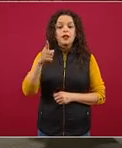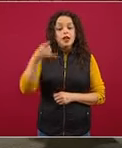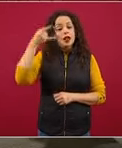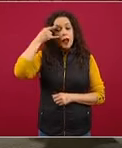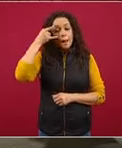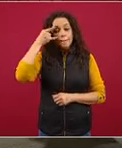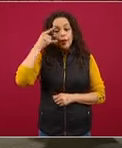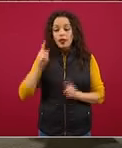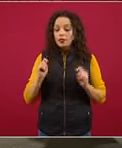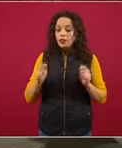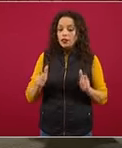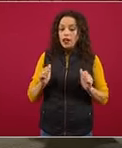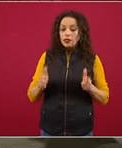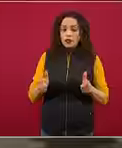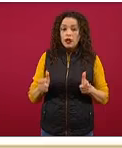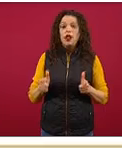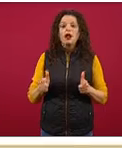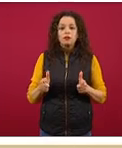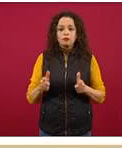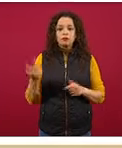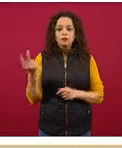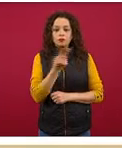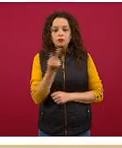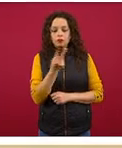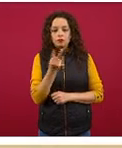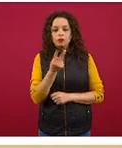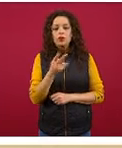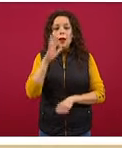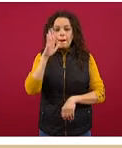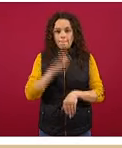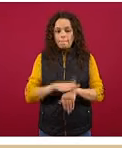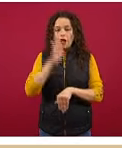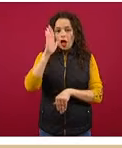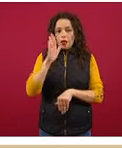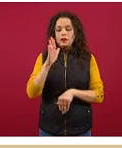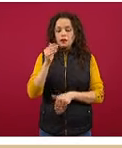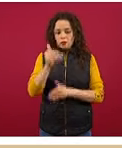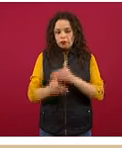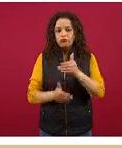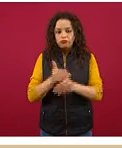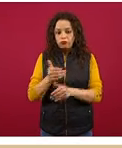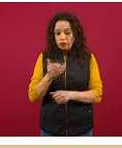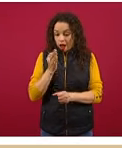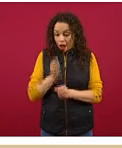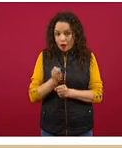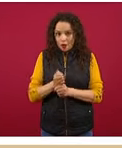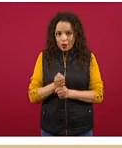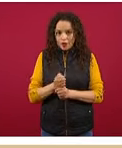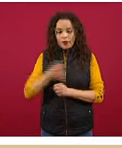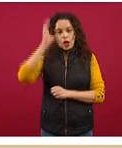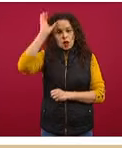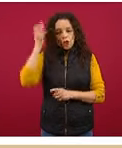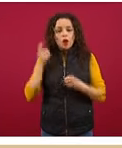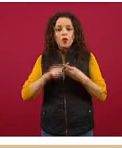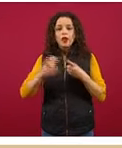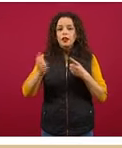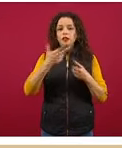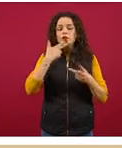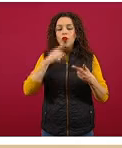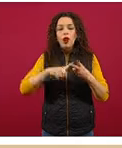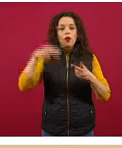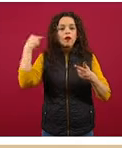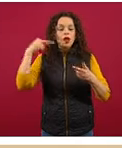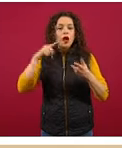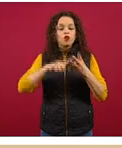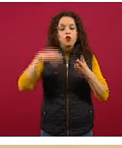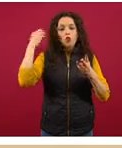son los dos estados con mayor avance hasta el momento, y Coahuila, Chihuahua, Veracruz y Oaxaca nos han